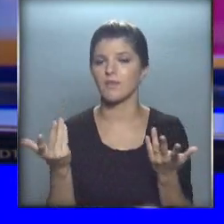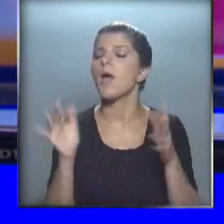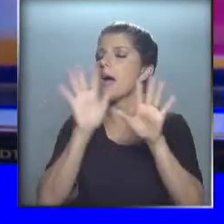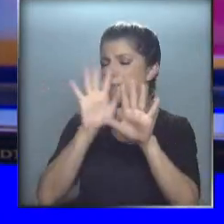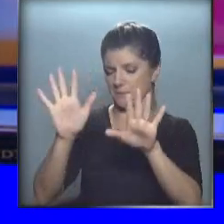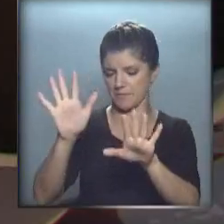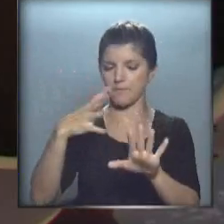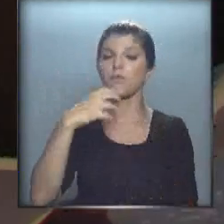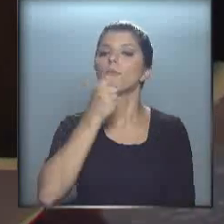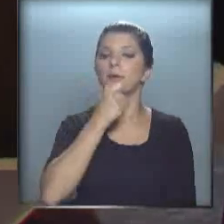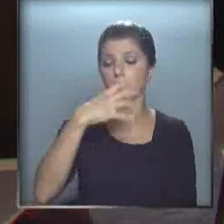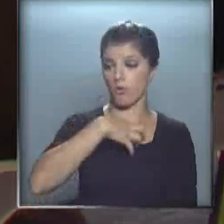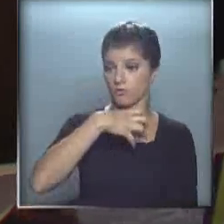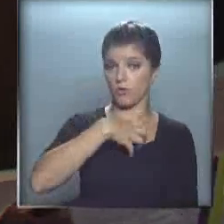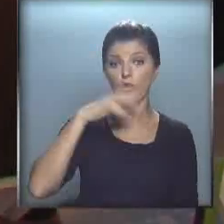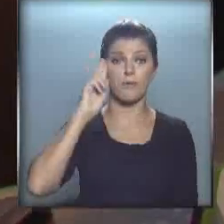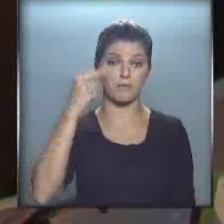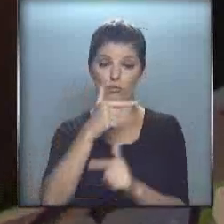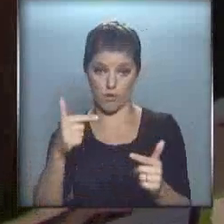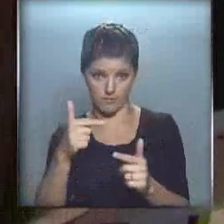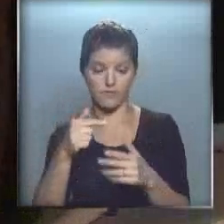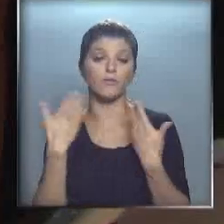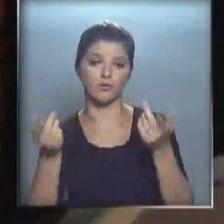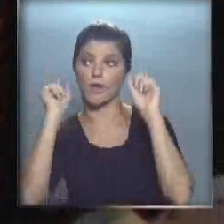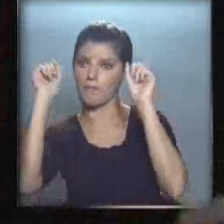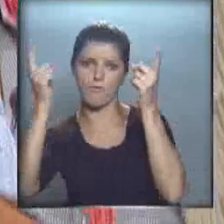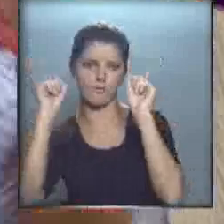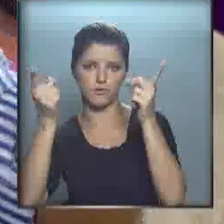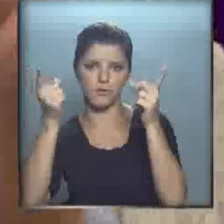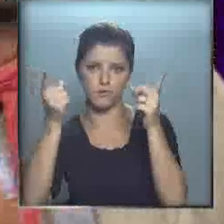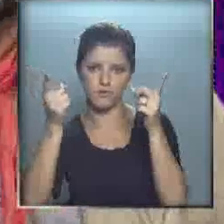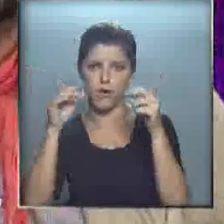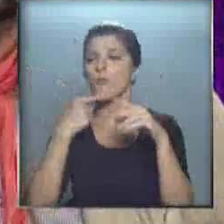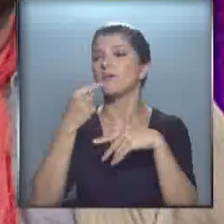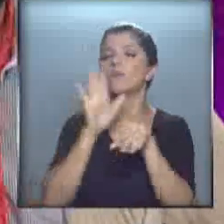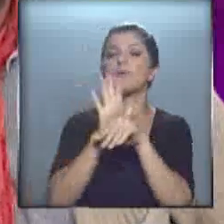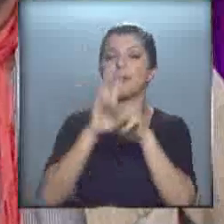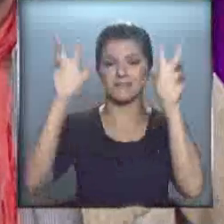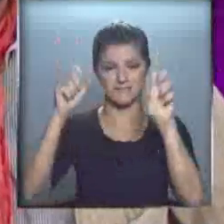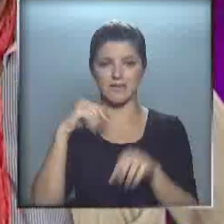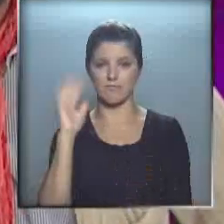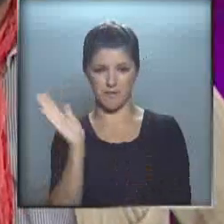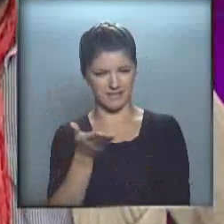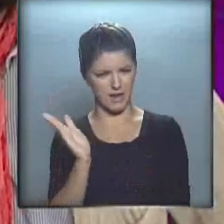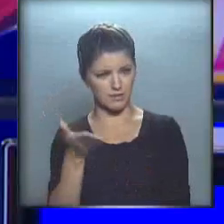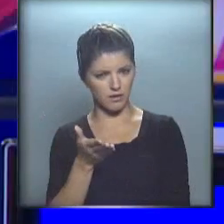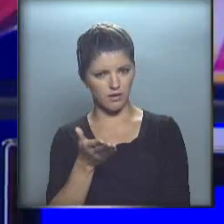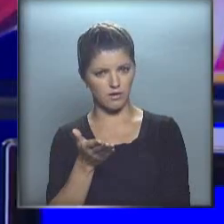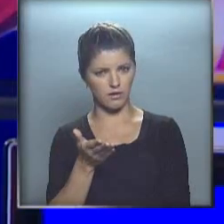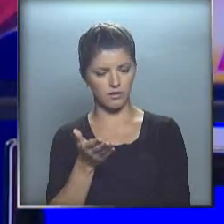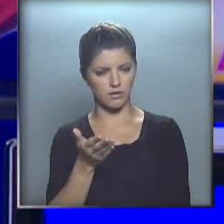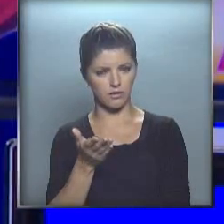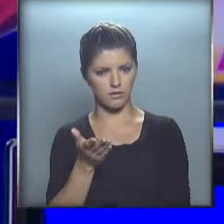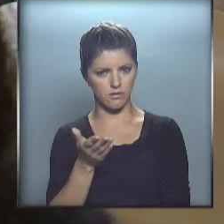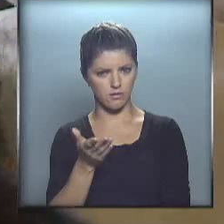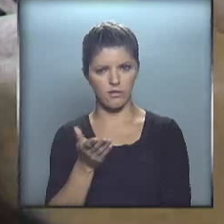son irrespetuosos, ponerle faltan a la autoridad, entonces el docente decís que, entre comillas, reprime o maltrata. No, igual yo no estoy tan de acuerdo